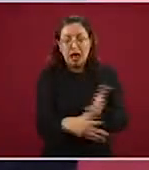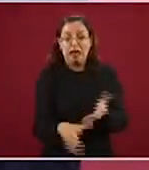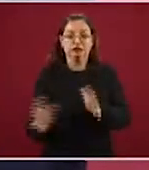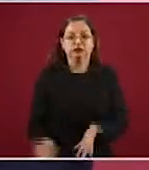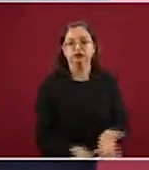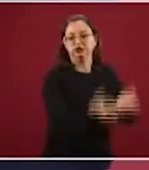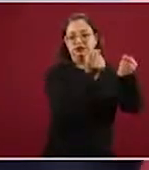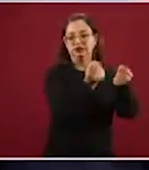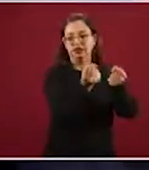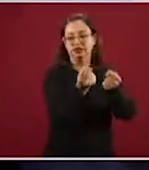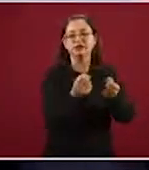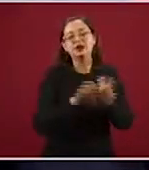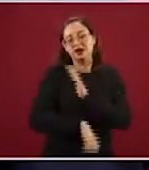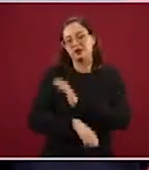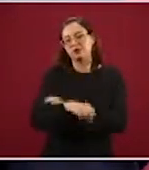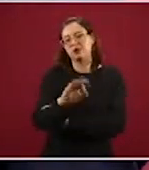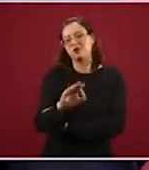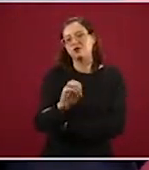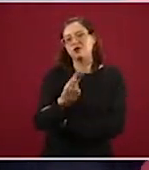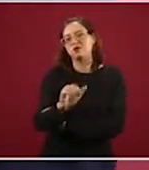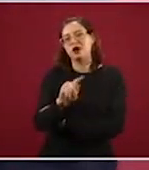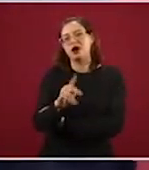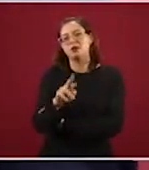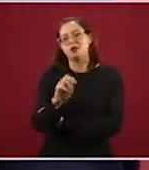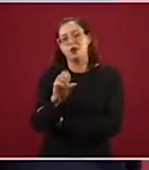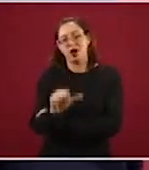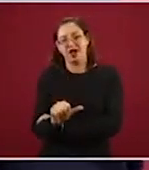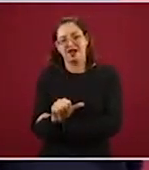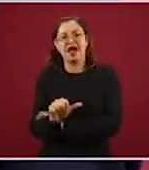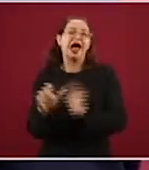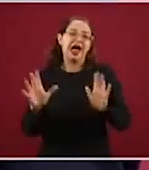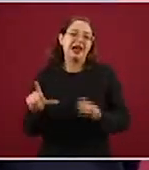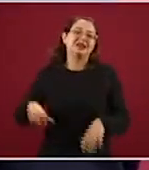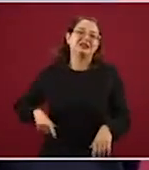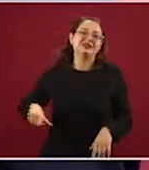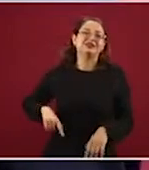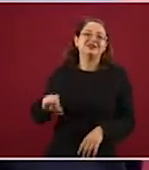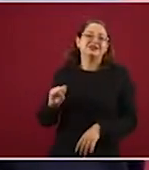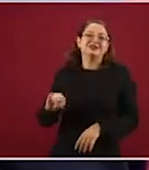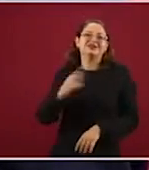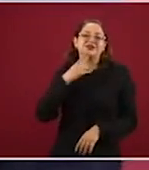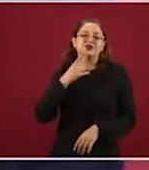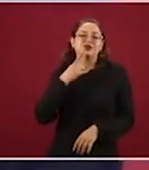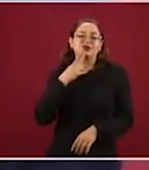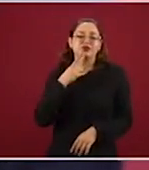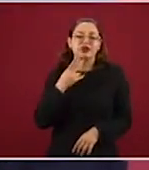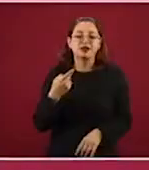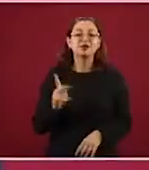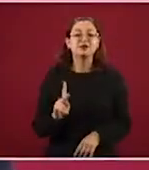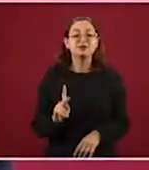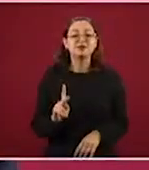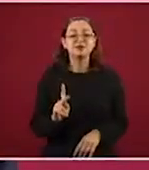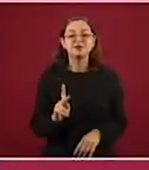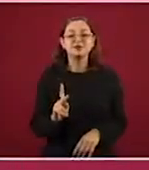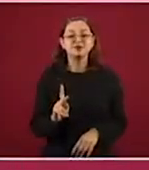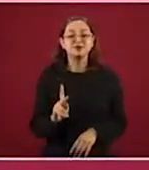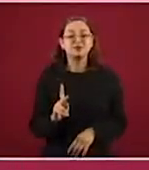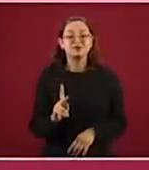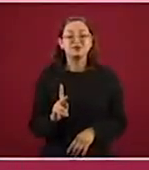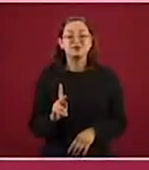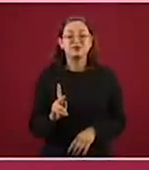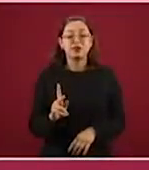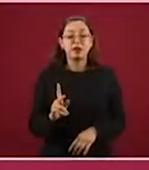para el fuego a proa eso sí pero el estado no podía